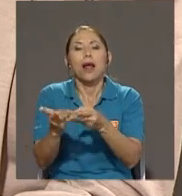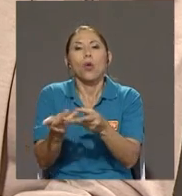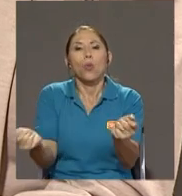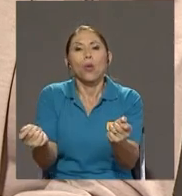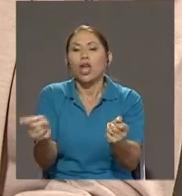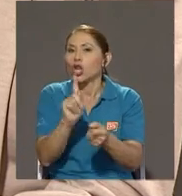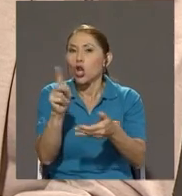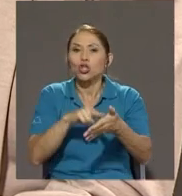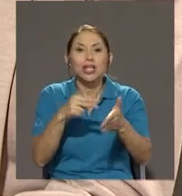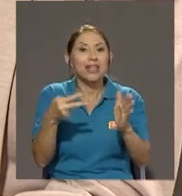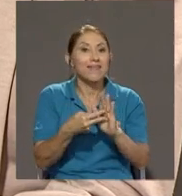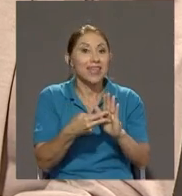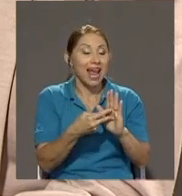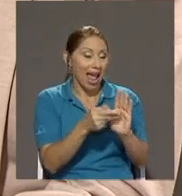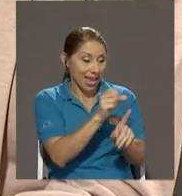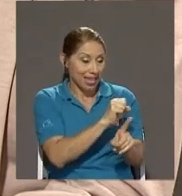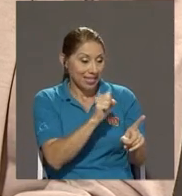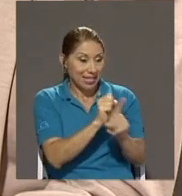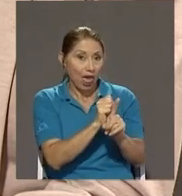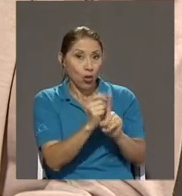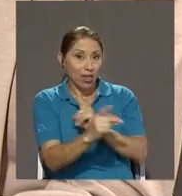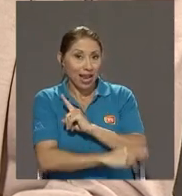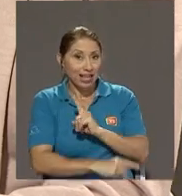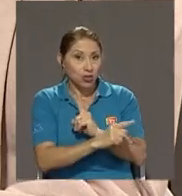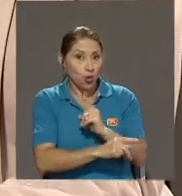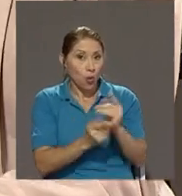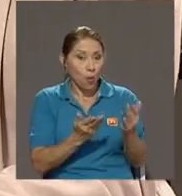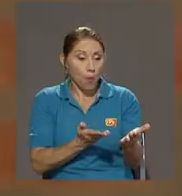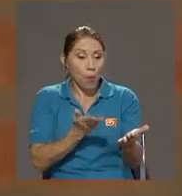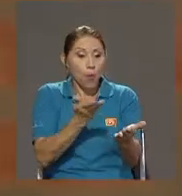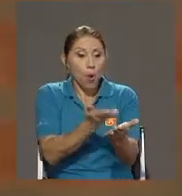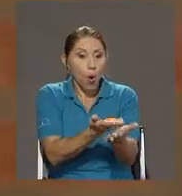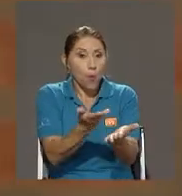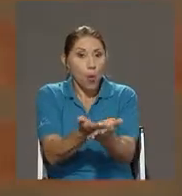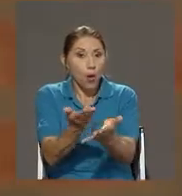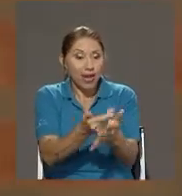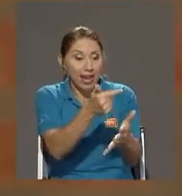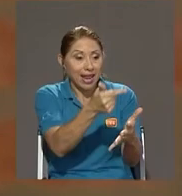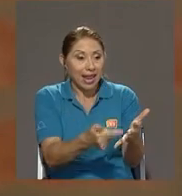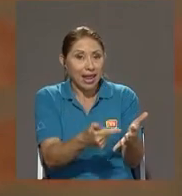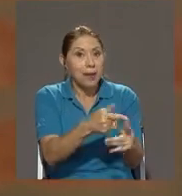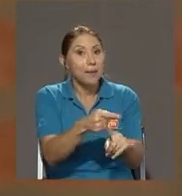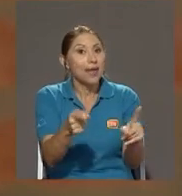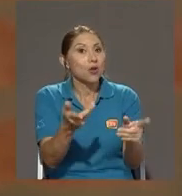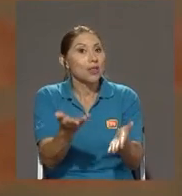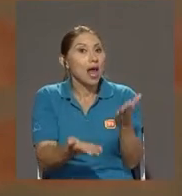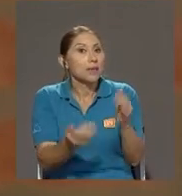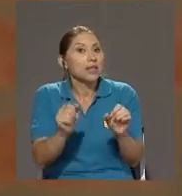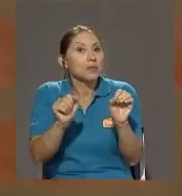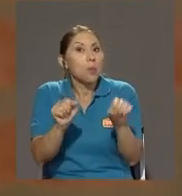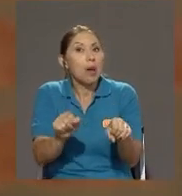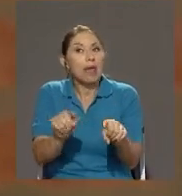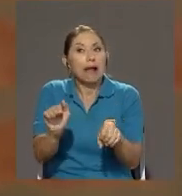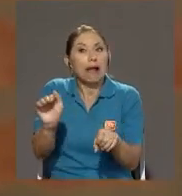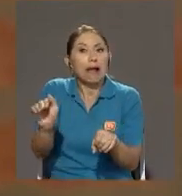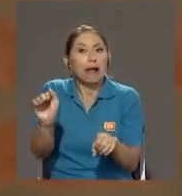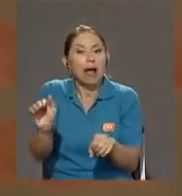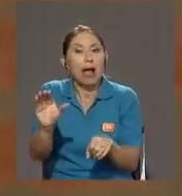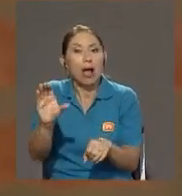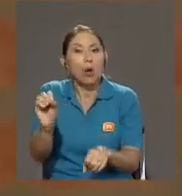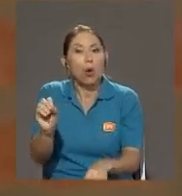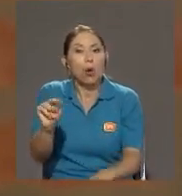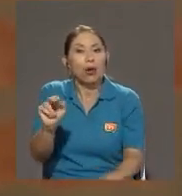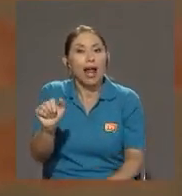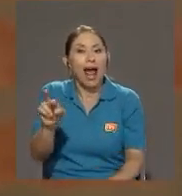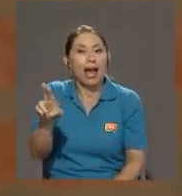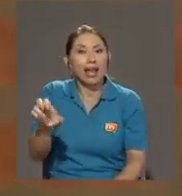la Nación propone cosas, pero entre otras le puede hablar al oído a CONARE, que es uno de los entes más ricos de